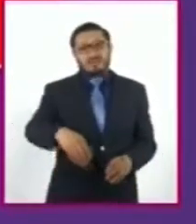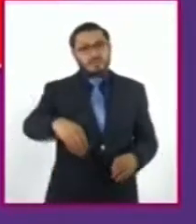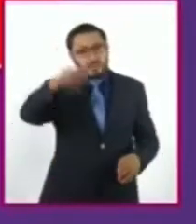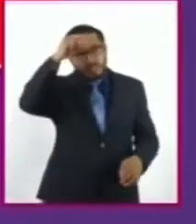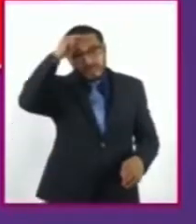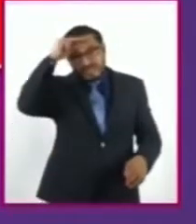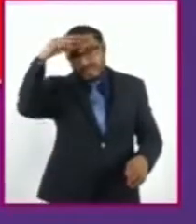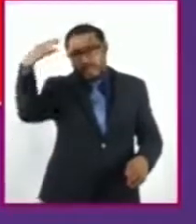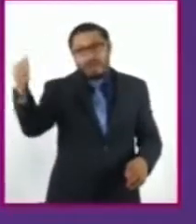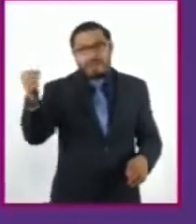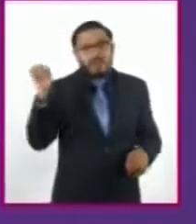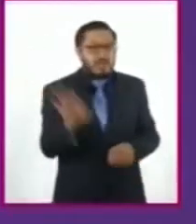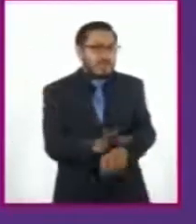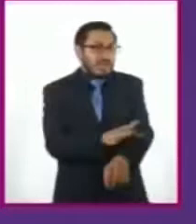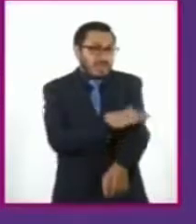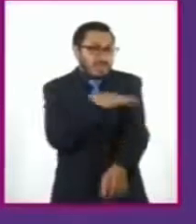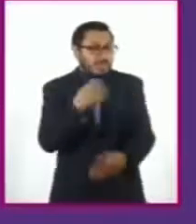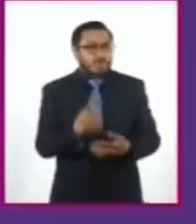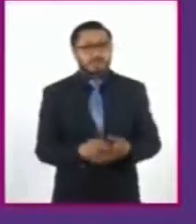emocionales.